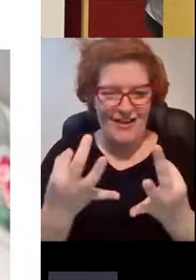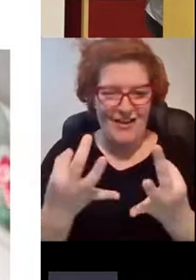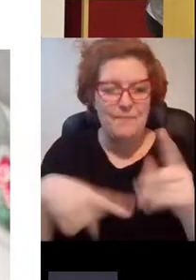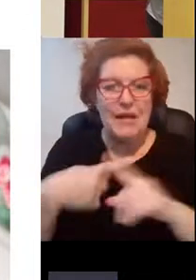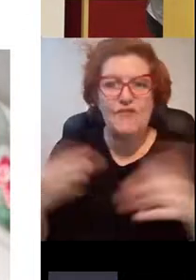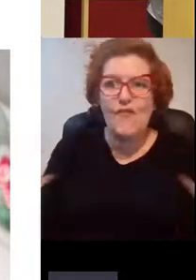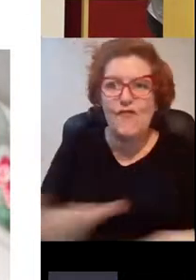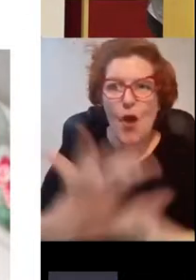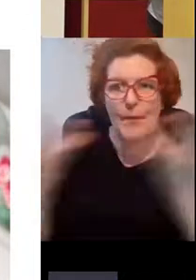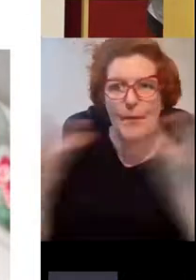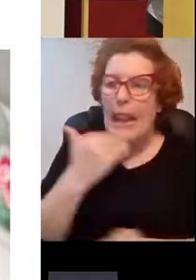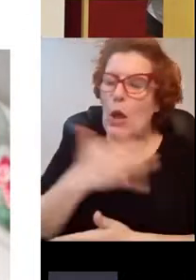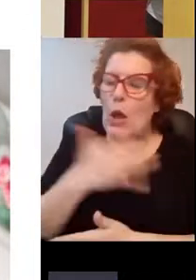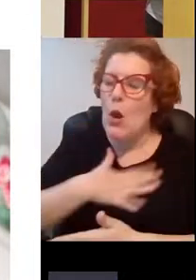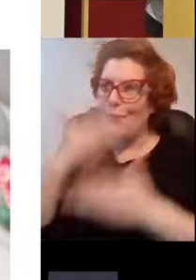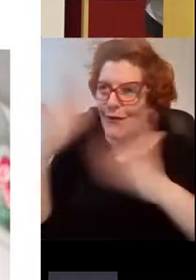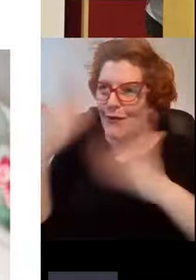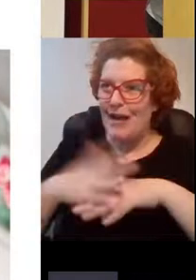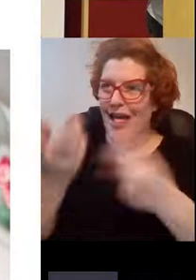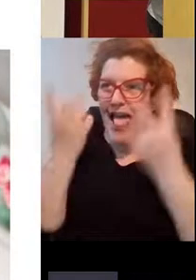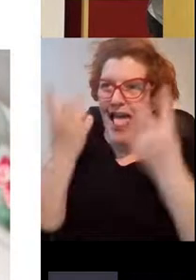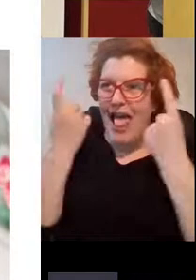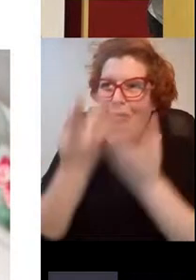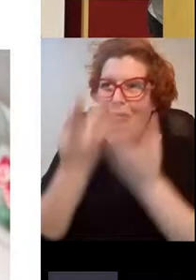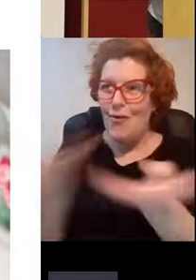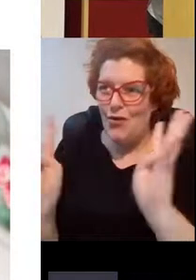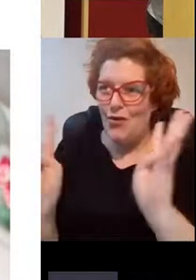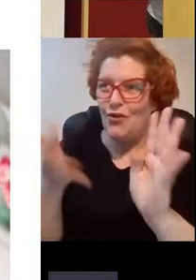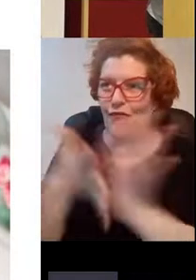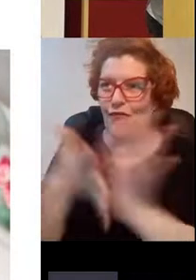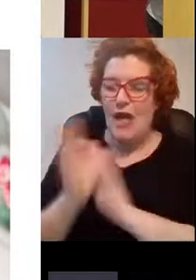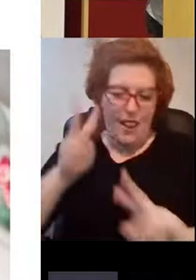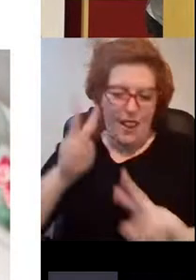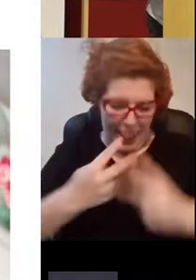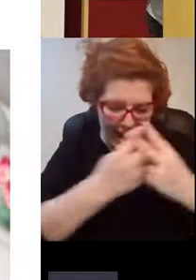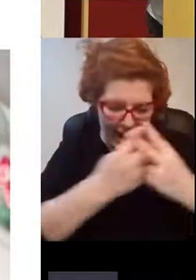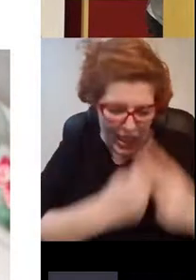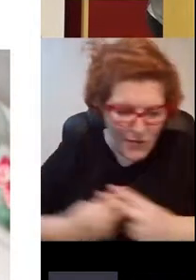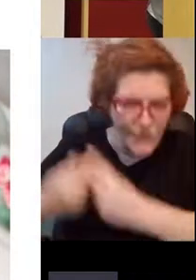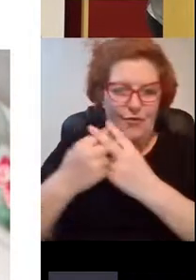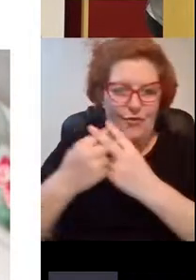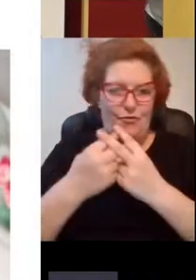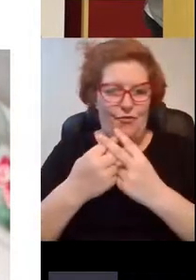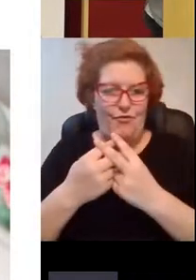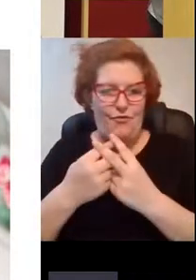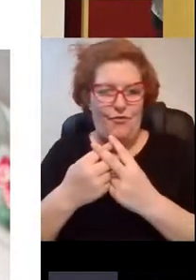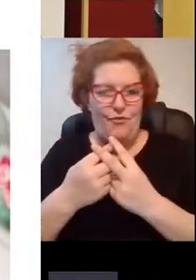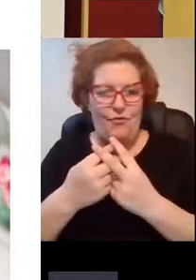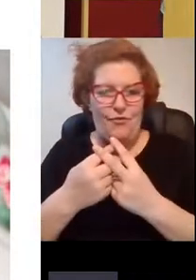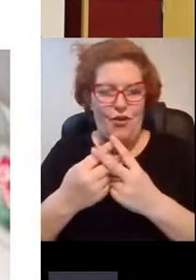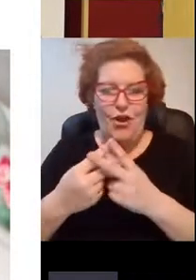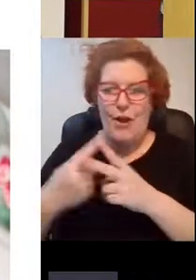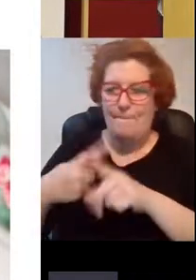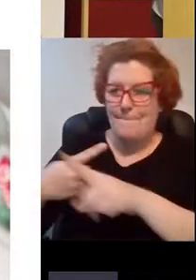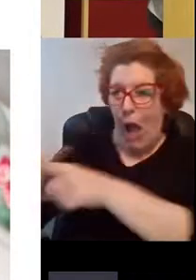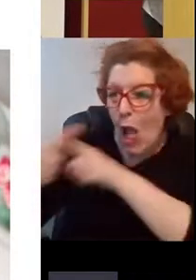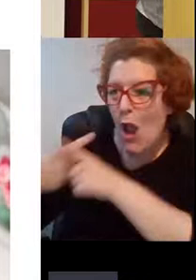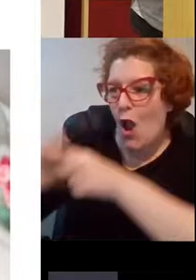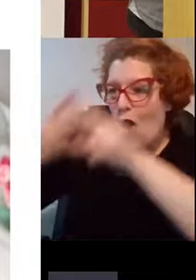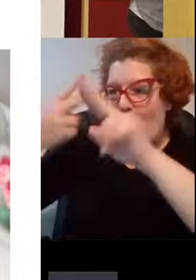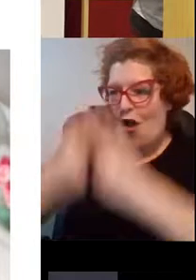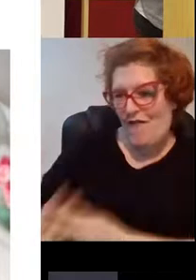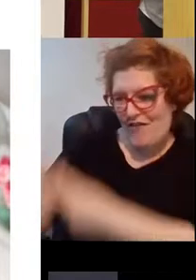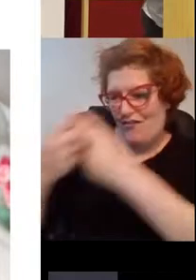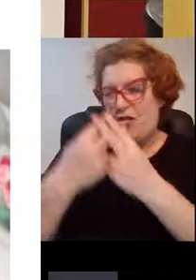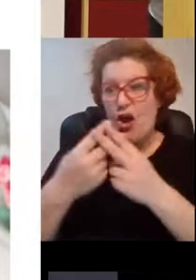incómodo, sinceramente, al alumnado, que es la autoevaluación y la coevaluación. A nadie le gusta autoevaluarse, pero yo creo que es una destreza,